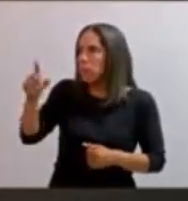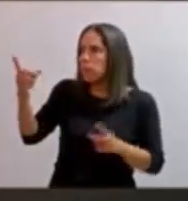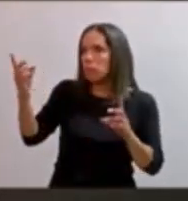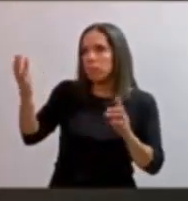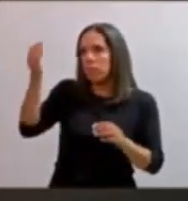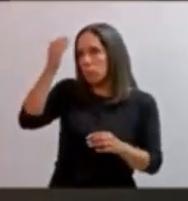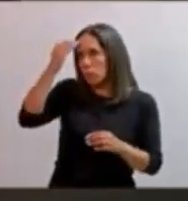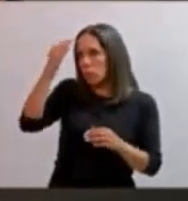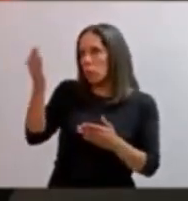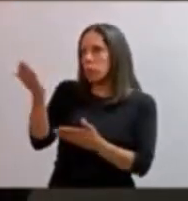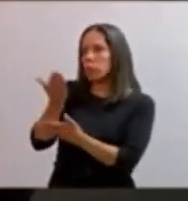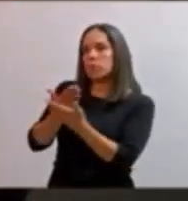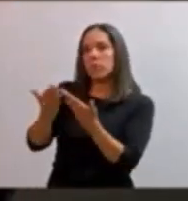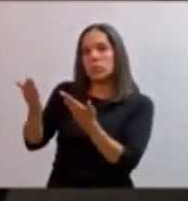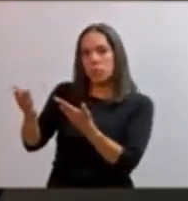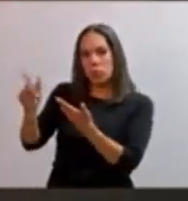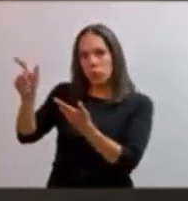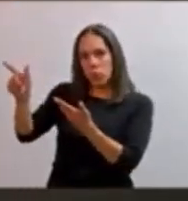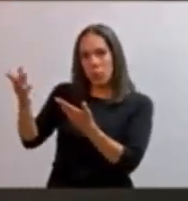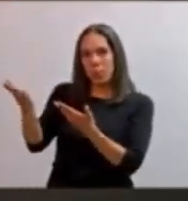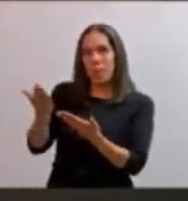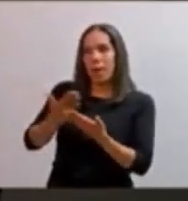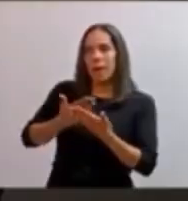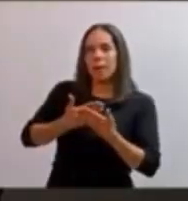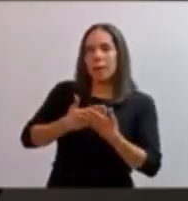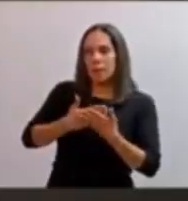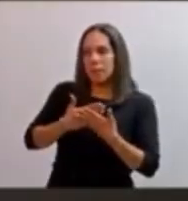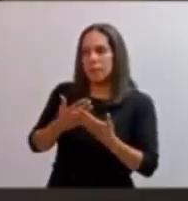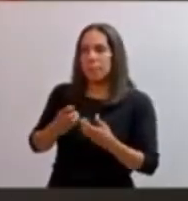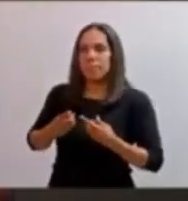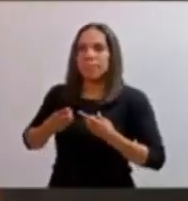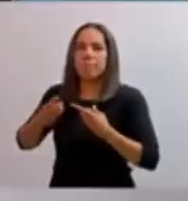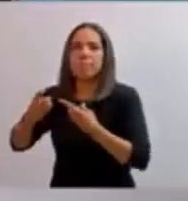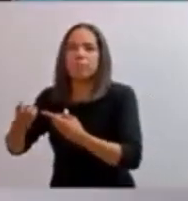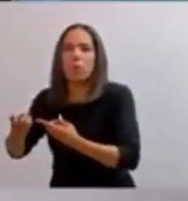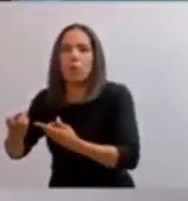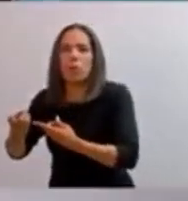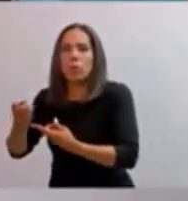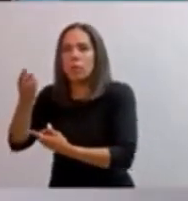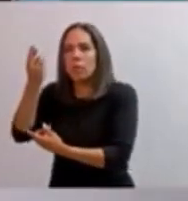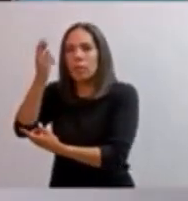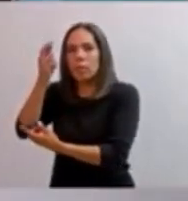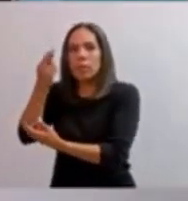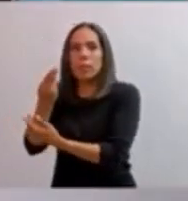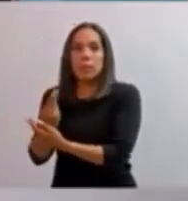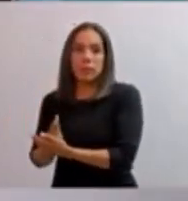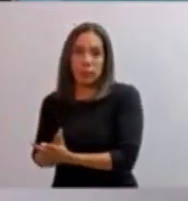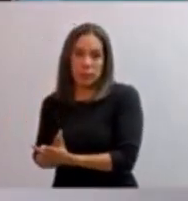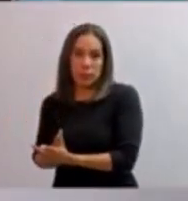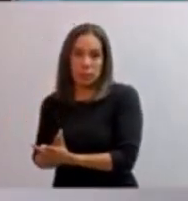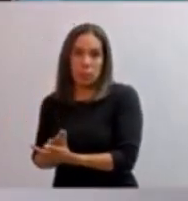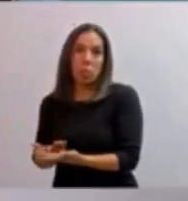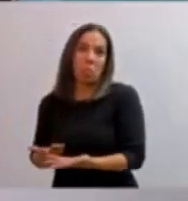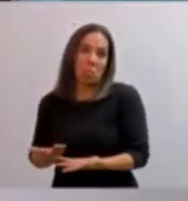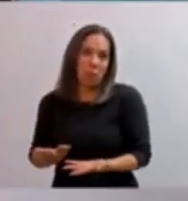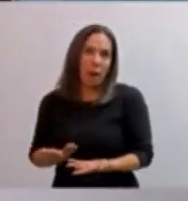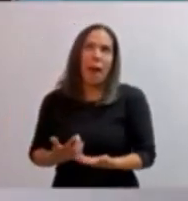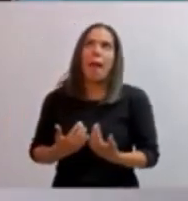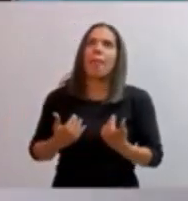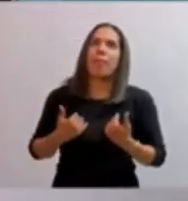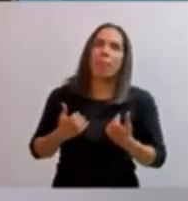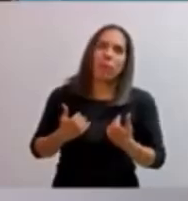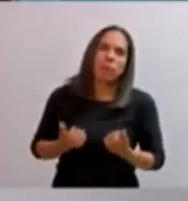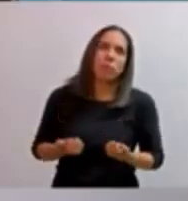les ayudan a resignificar y que les permite decir, pues necesitamos ahora trabajar